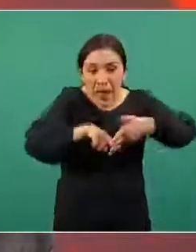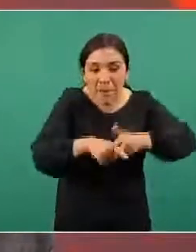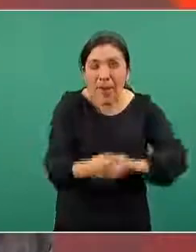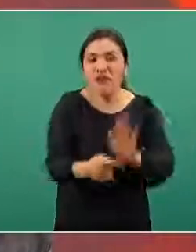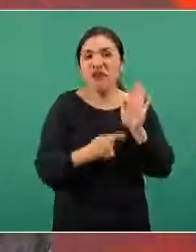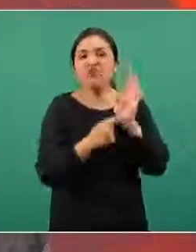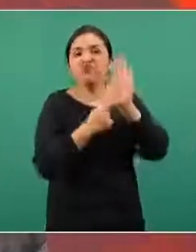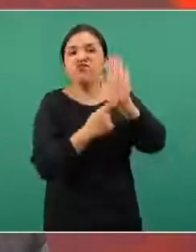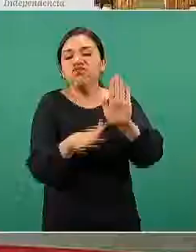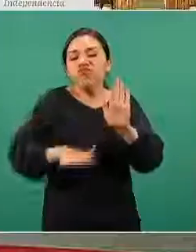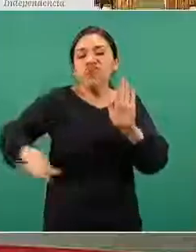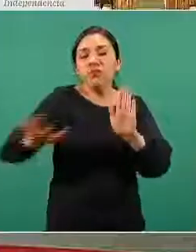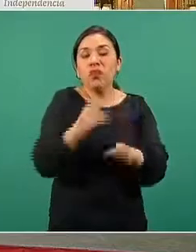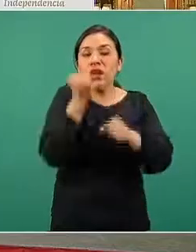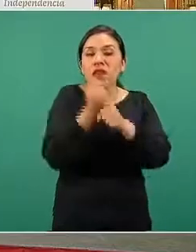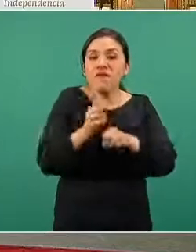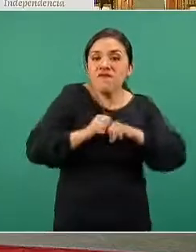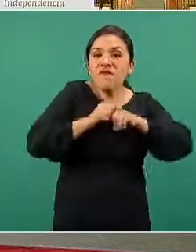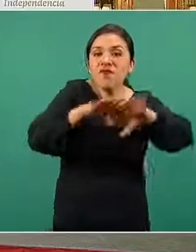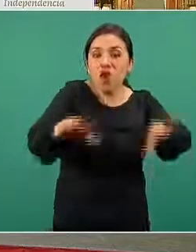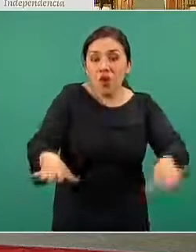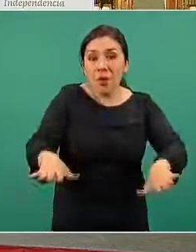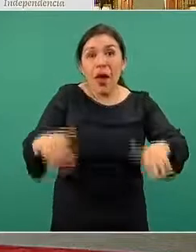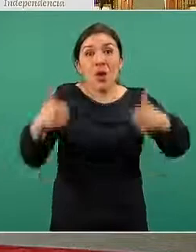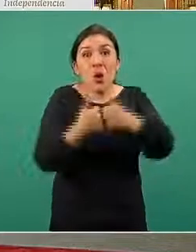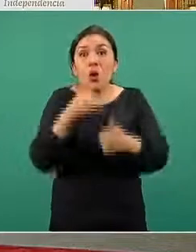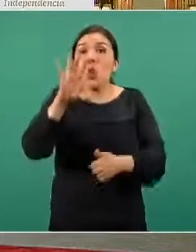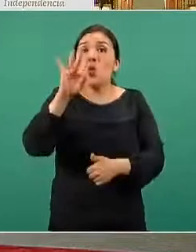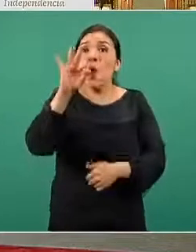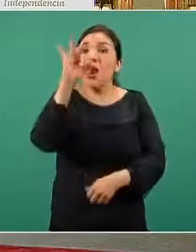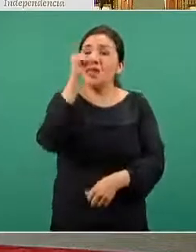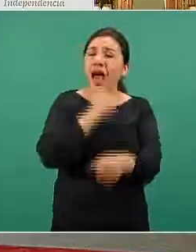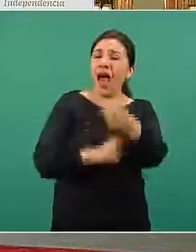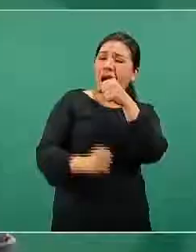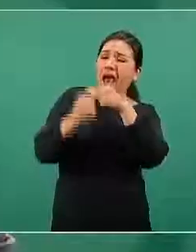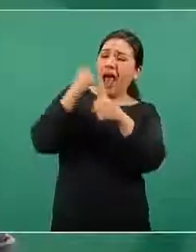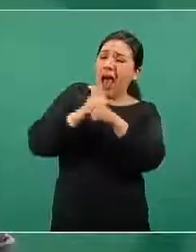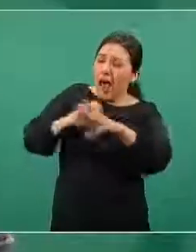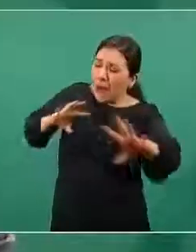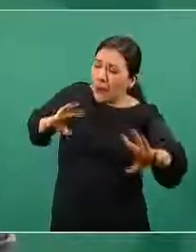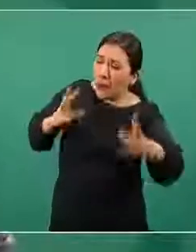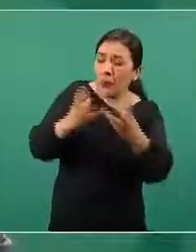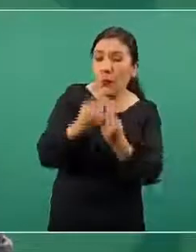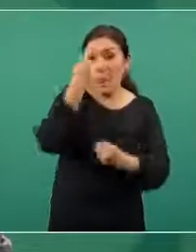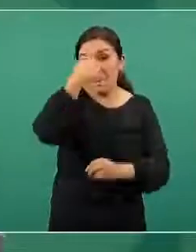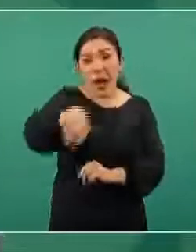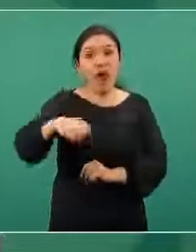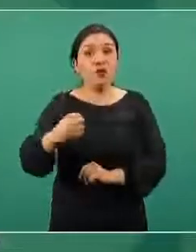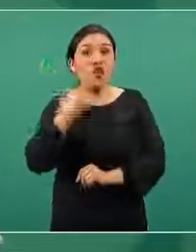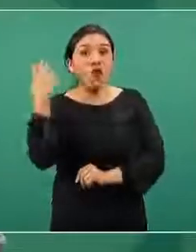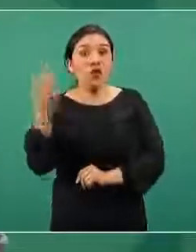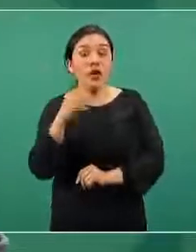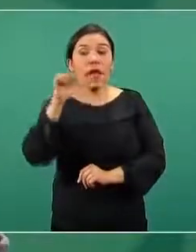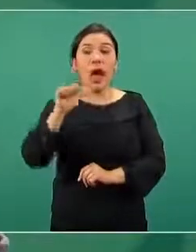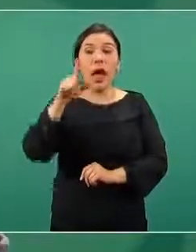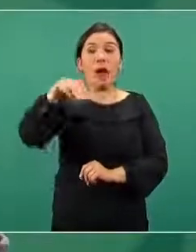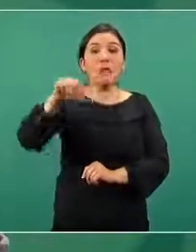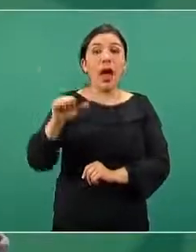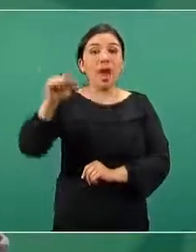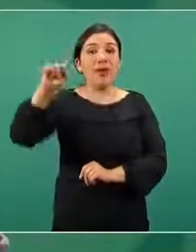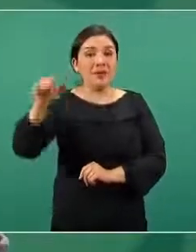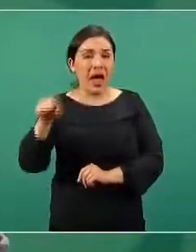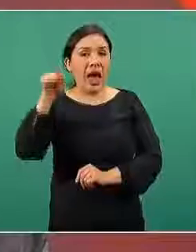presentación pública del informe, precisamente a 40 años de la conferencia de Alma Ata, que fue la